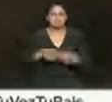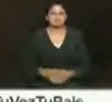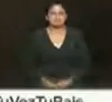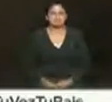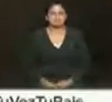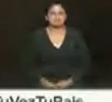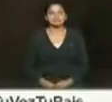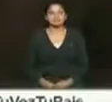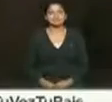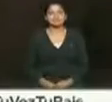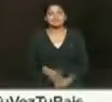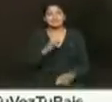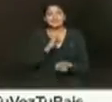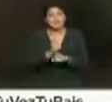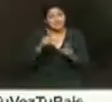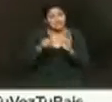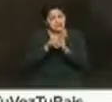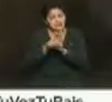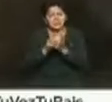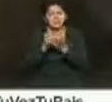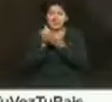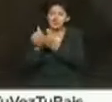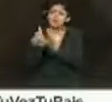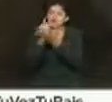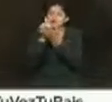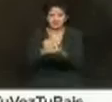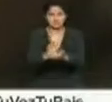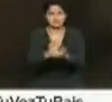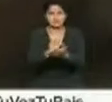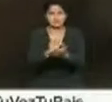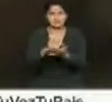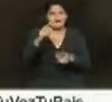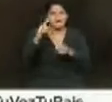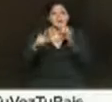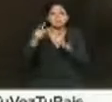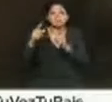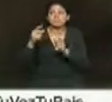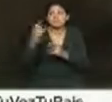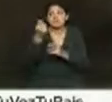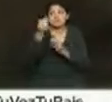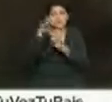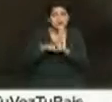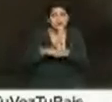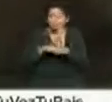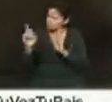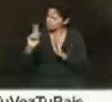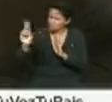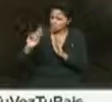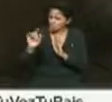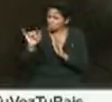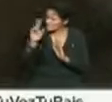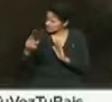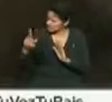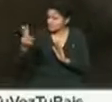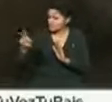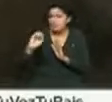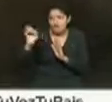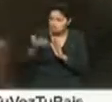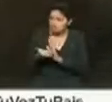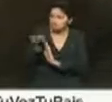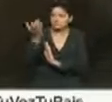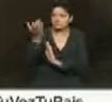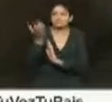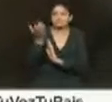y a nadie le perjudica. Nadie va a recibir un centavo menos. Nadie va a recibir un centavo menos,